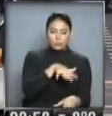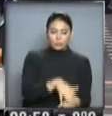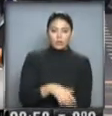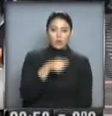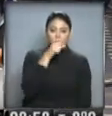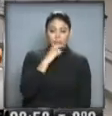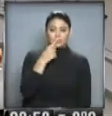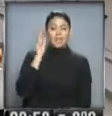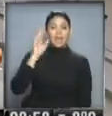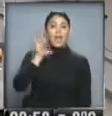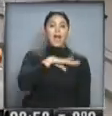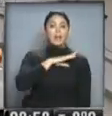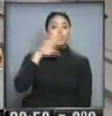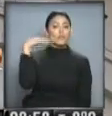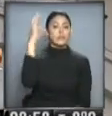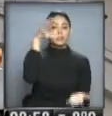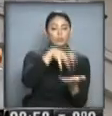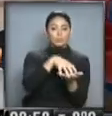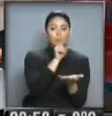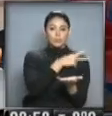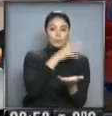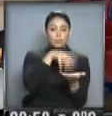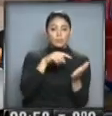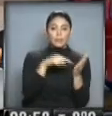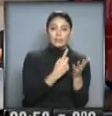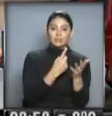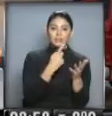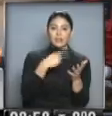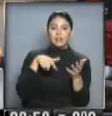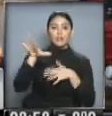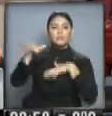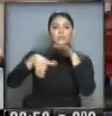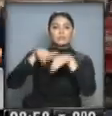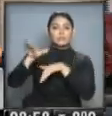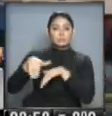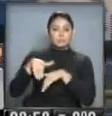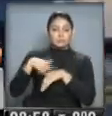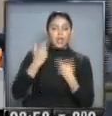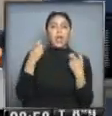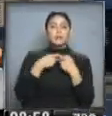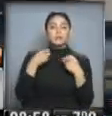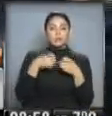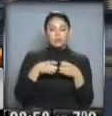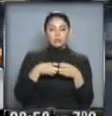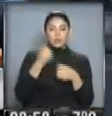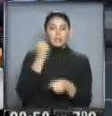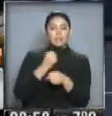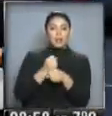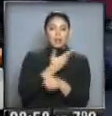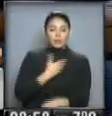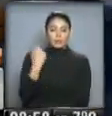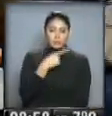acto, desarrollado frente a la sede del gobierno porteño, fue convocado por la Asociación de Trabajadores del